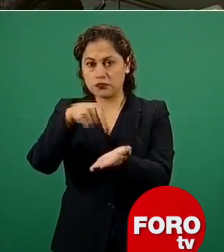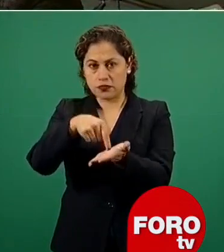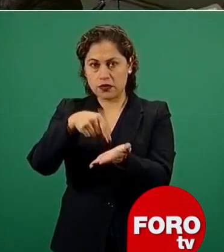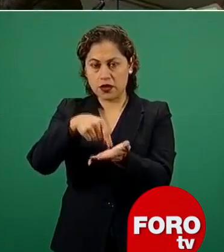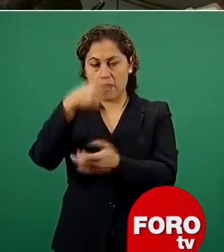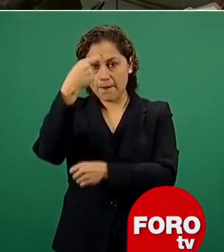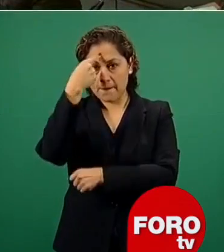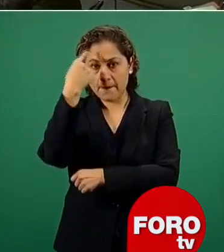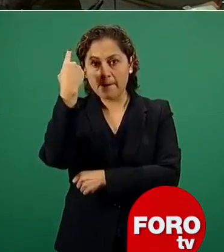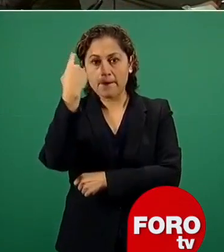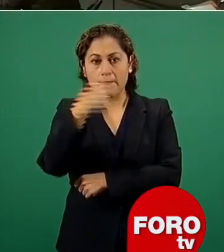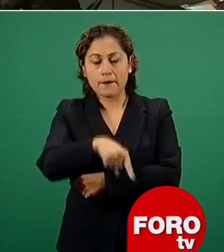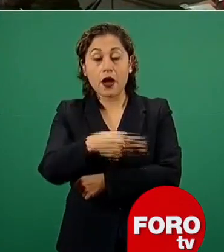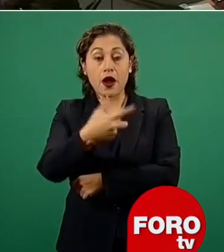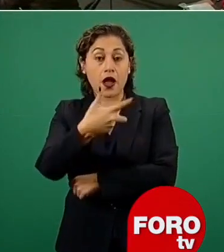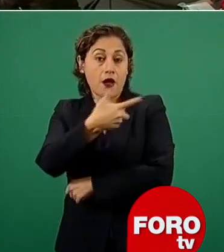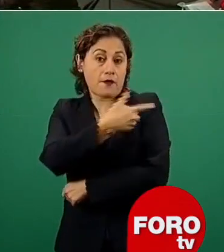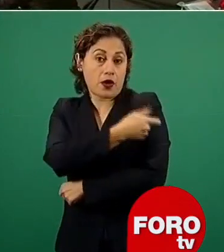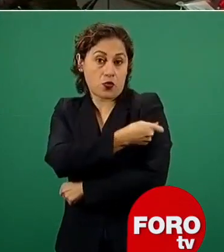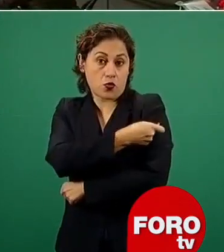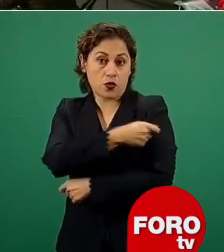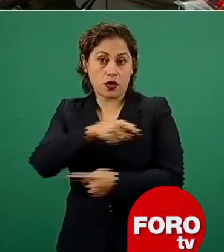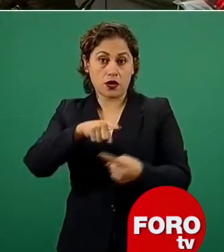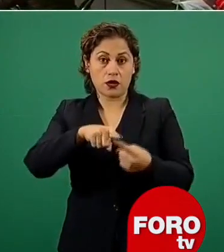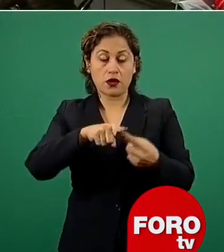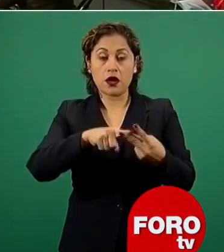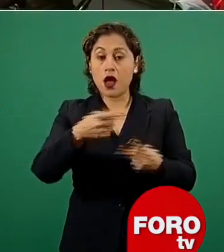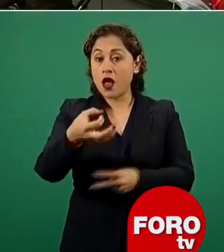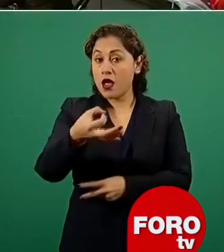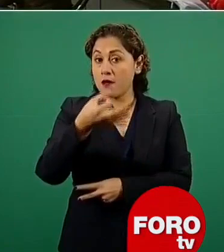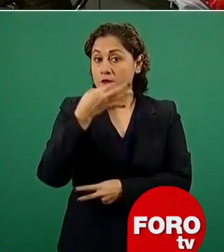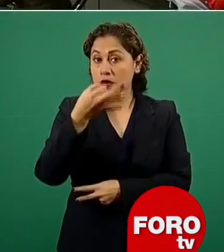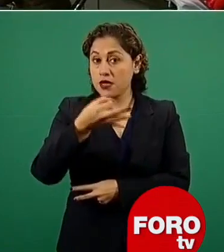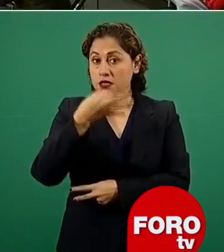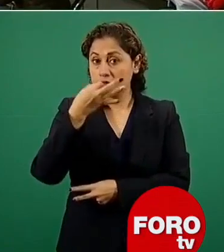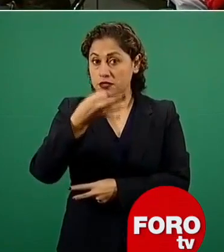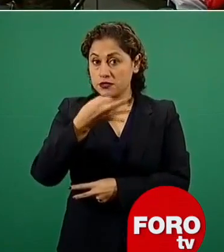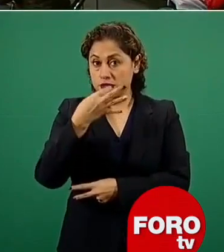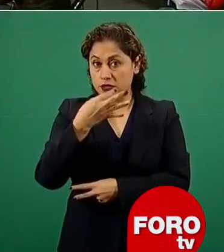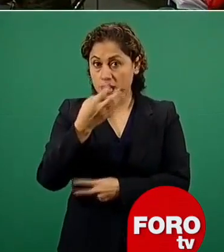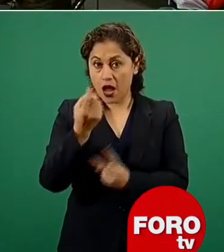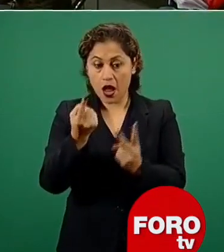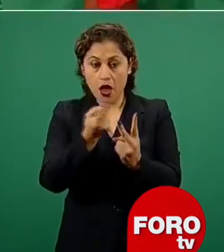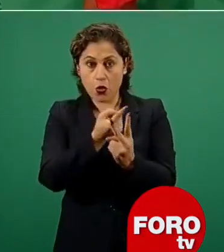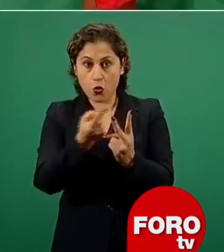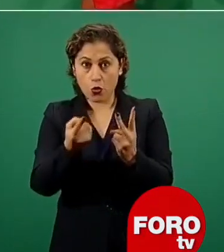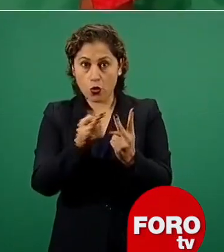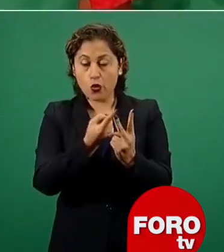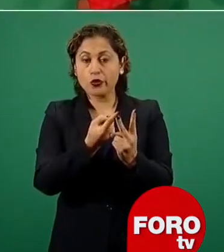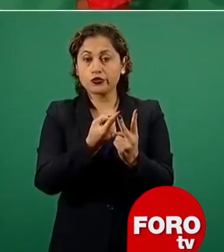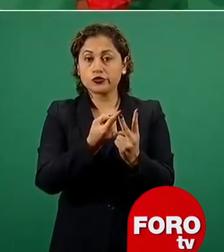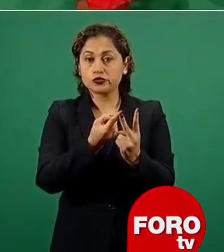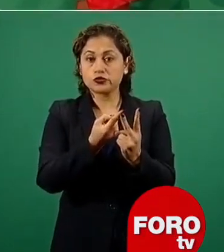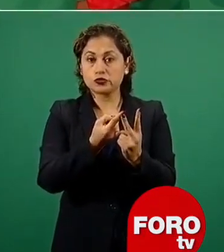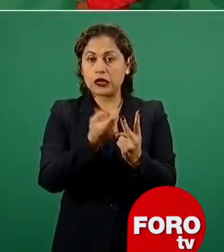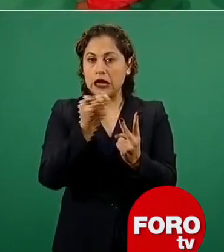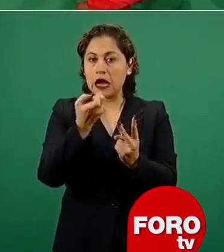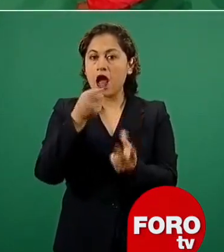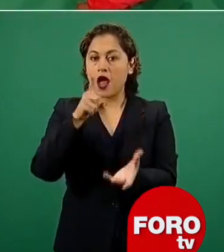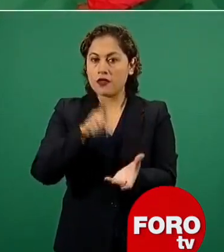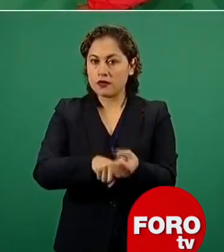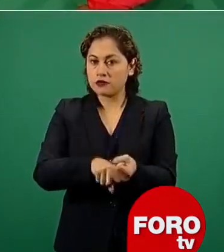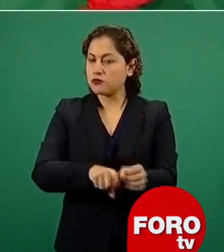vacuna y las medicinas se consideran como un derecho